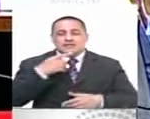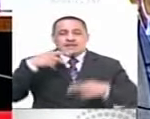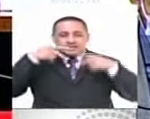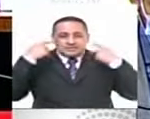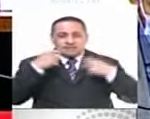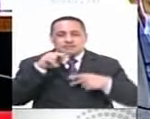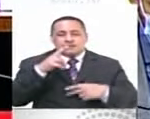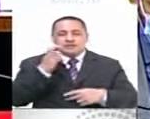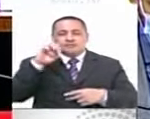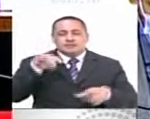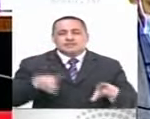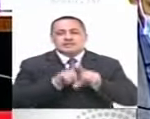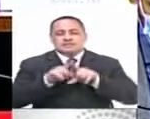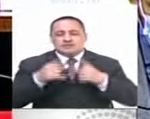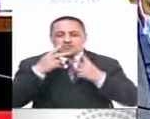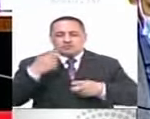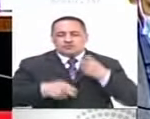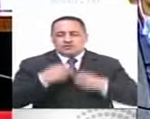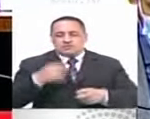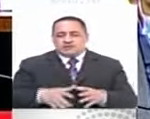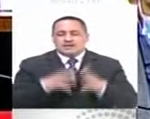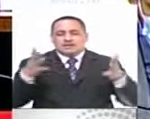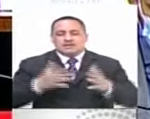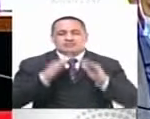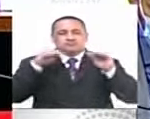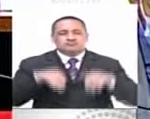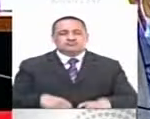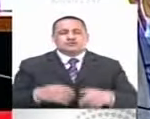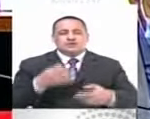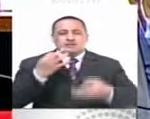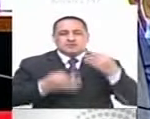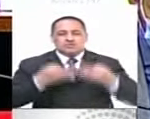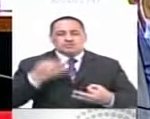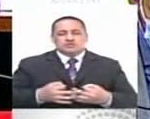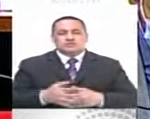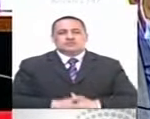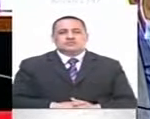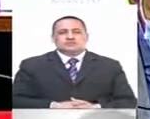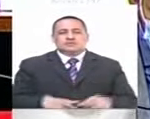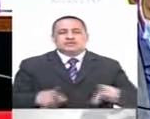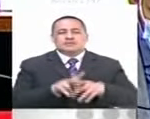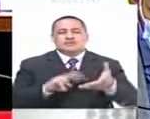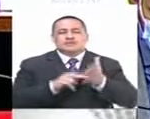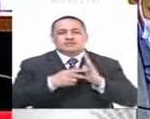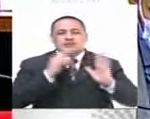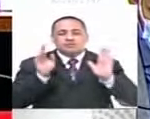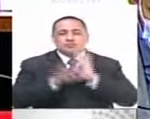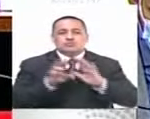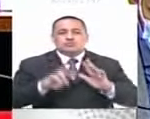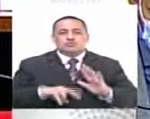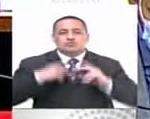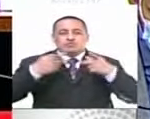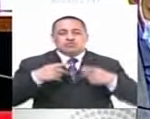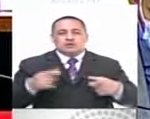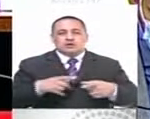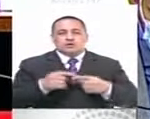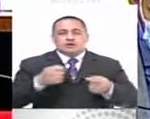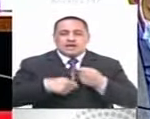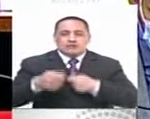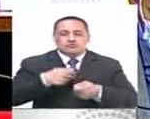se ha mencionado, también es crítico. Se ha reducido el presupuesto para actuar en esa zona. ¿Y eso qué significa? El incremento del consumo de hoja de